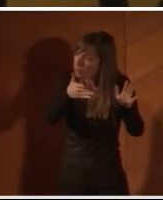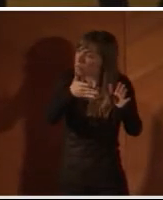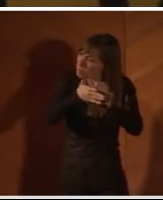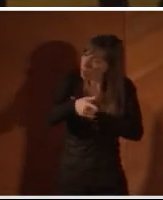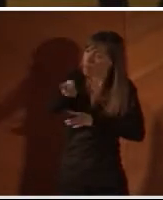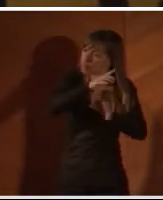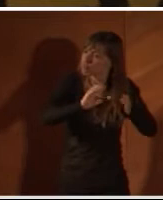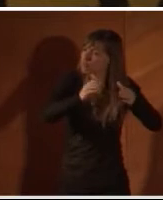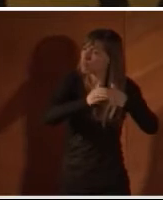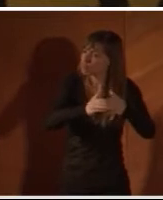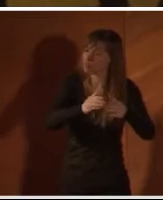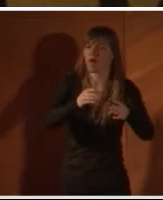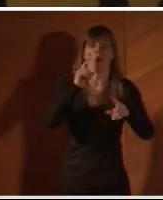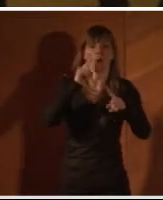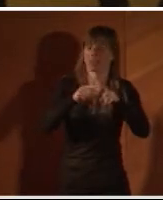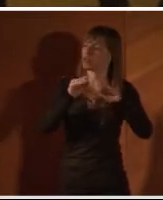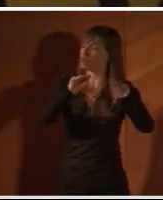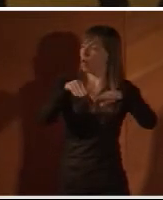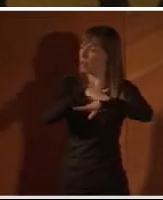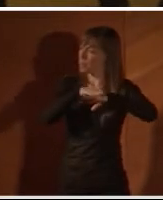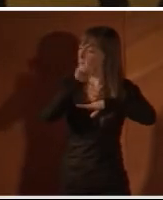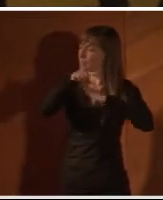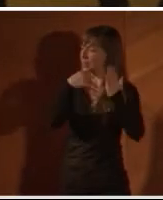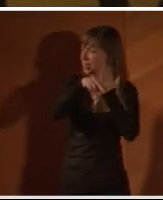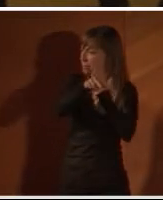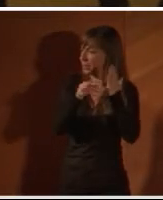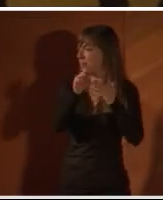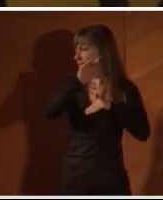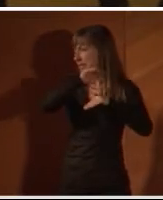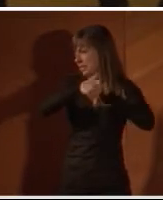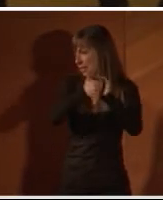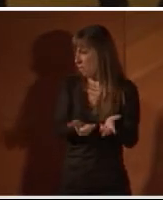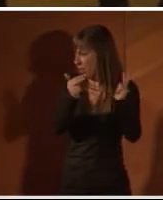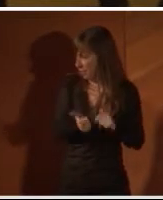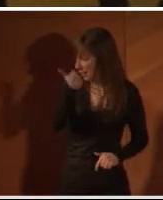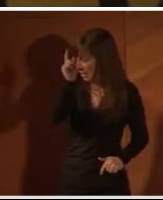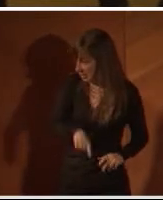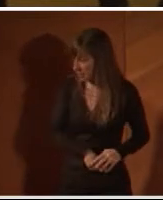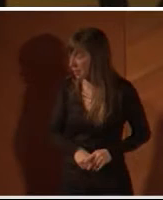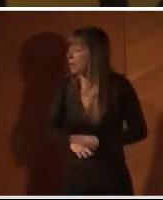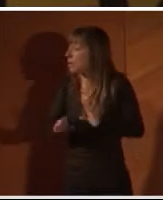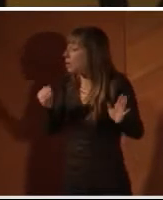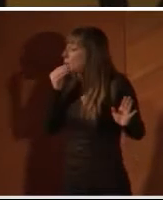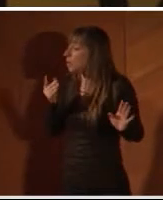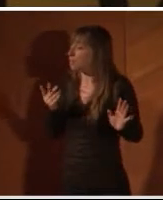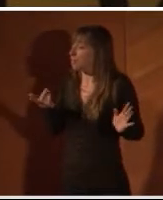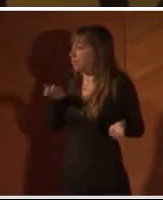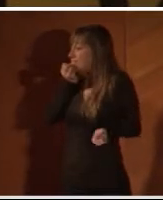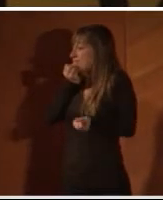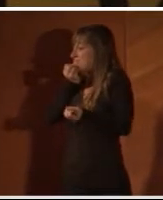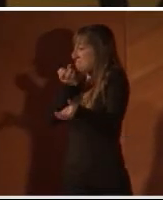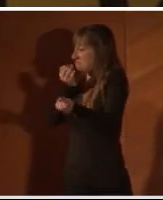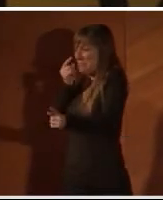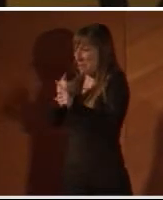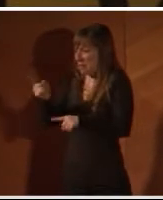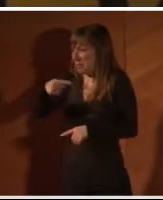conseguir que sus administraciones sean más transparentes y más democráticas. Bueno, pues esas pinceladas para